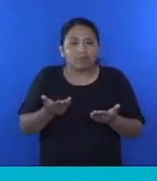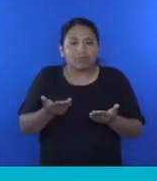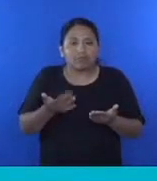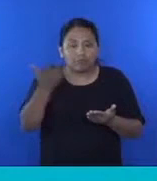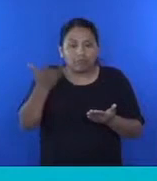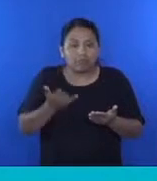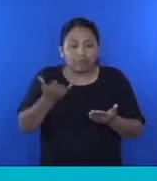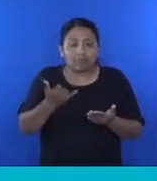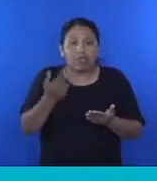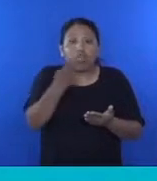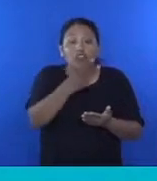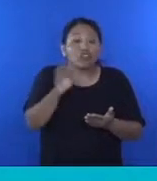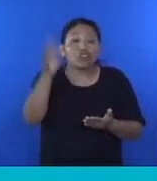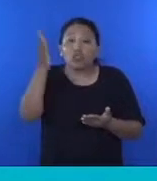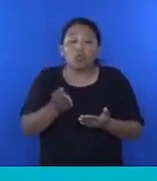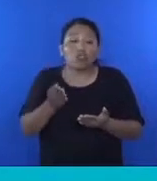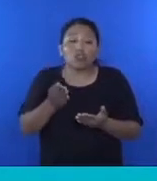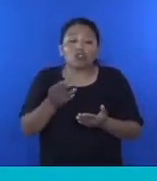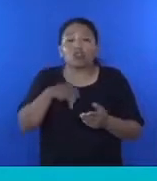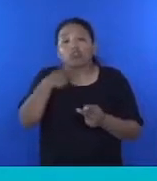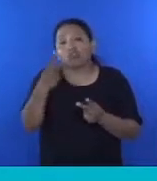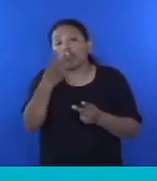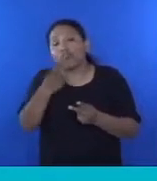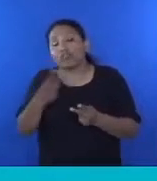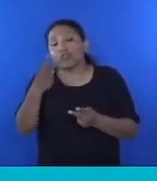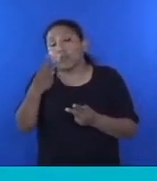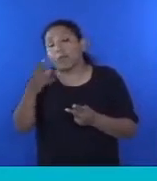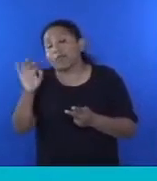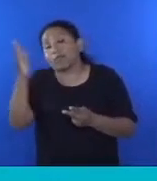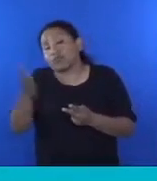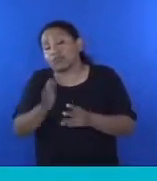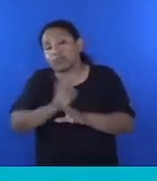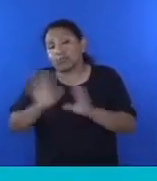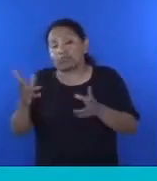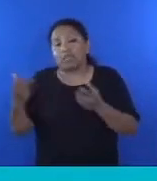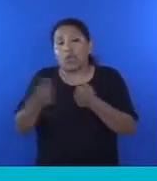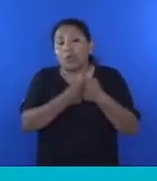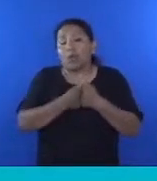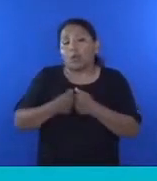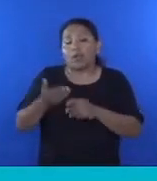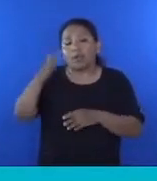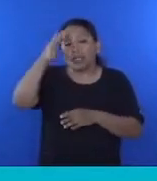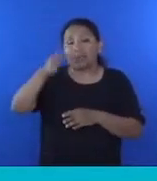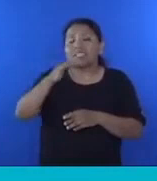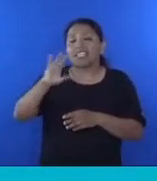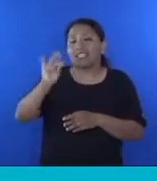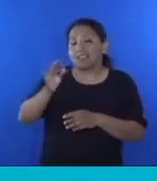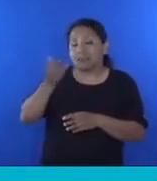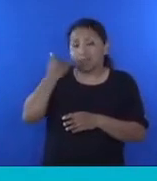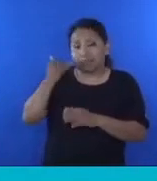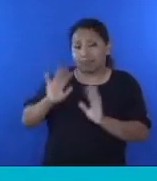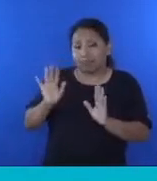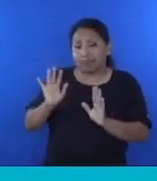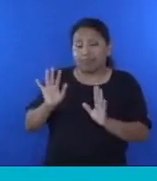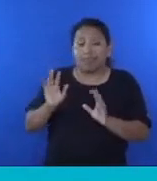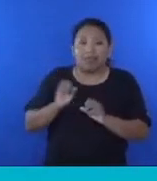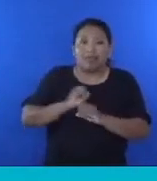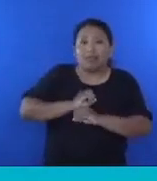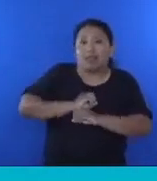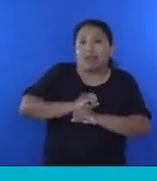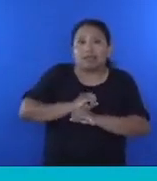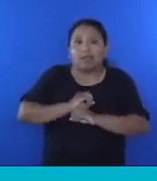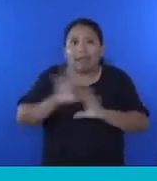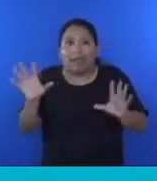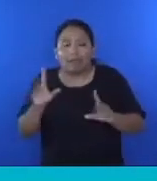Aires. 200% y 220%, como estaba establecido en el acuerdo que hicimos en el mes de diciembre. Y no es tan dramática la